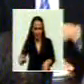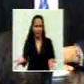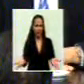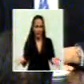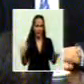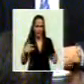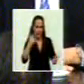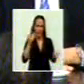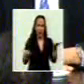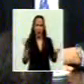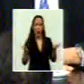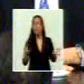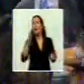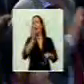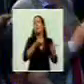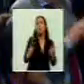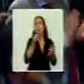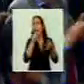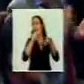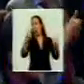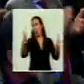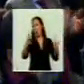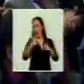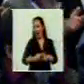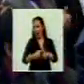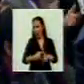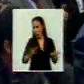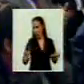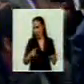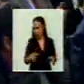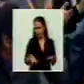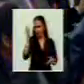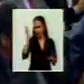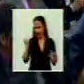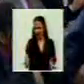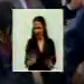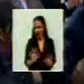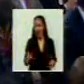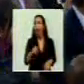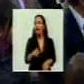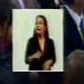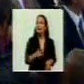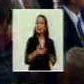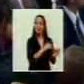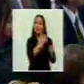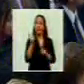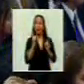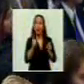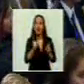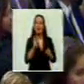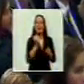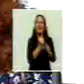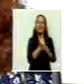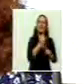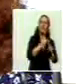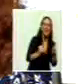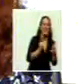con los índices que quieran. Uno de dedicación semi-exclusiva ganaba